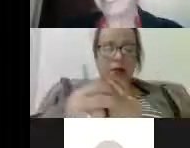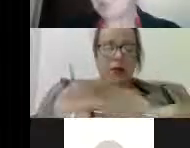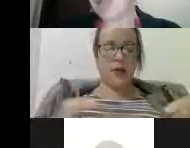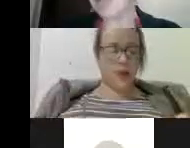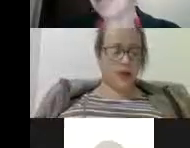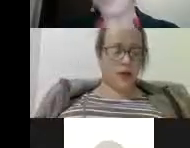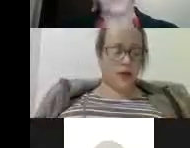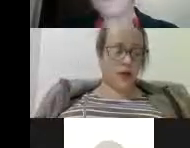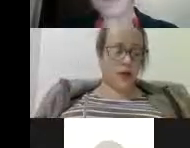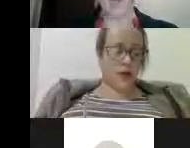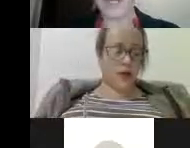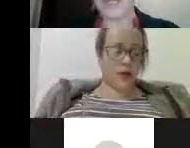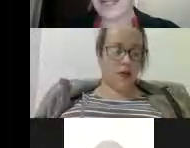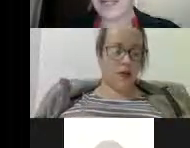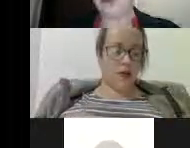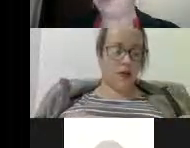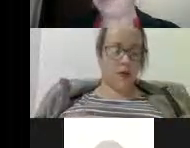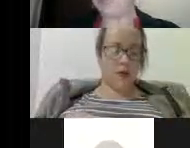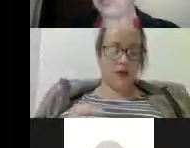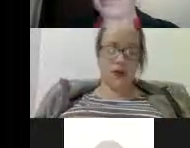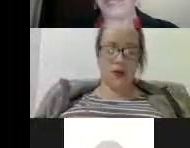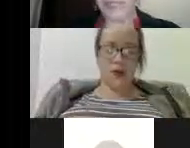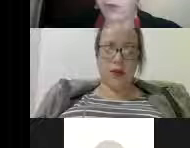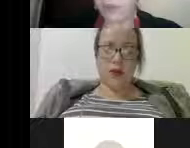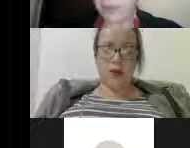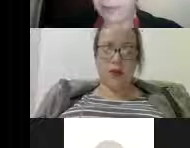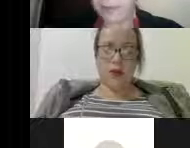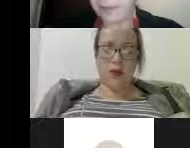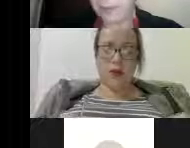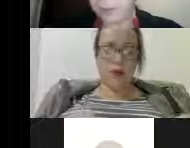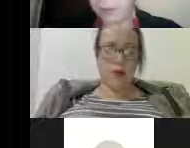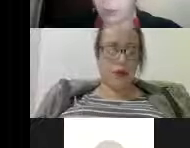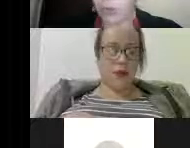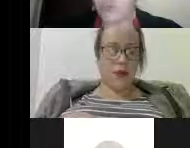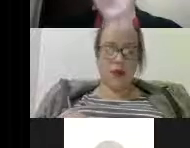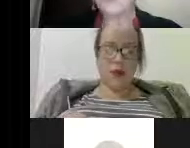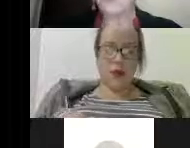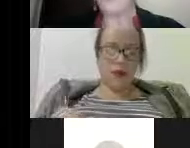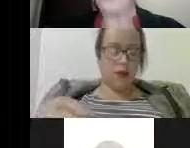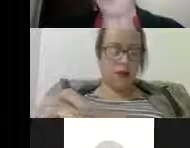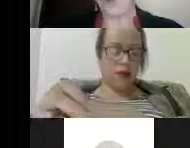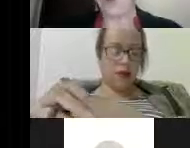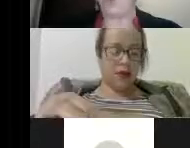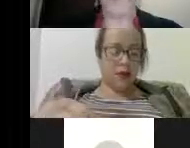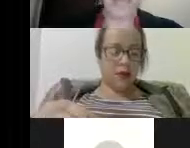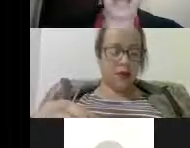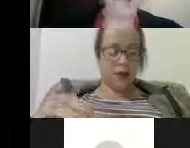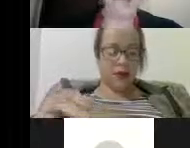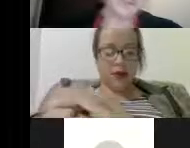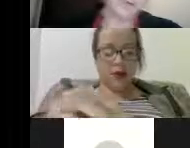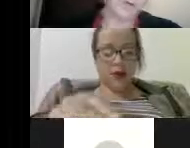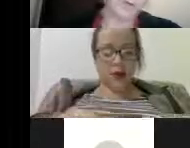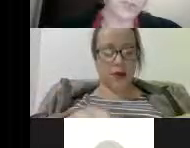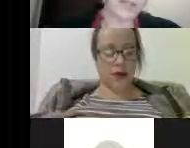llamamos a eso, a que en una pareja cualquiera, no importa el género de ninguno de los dos, uno o una